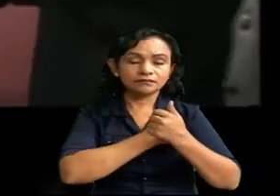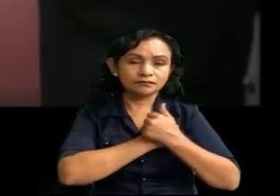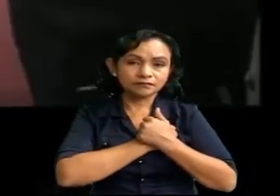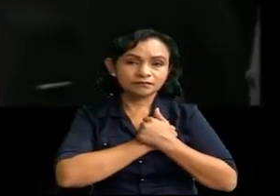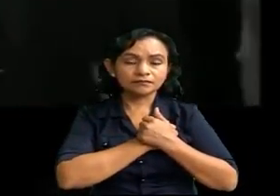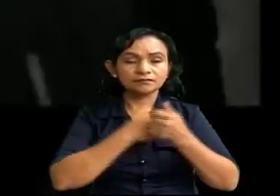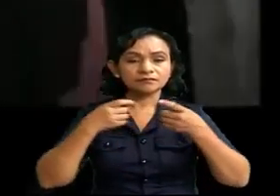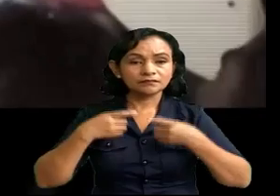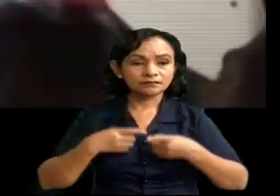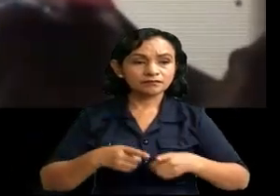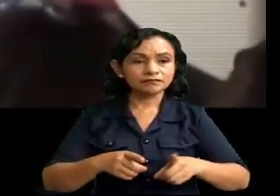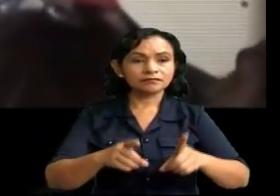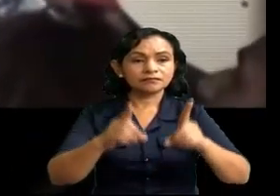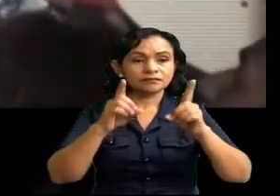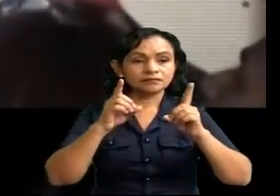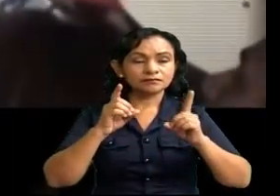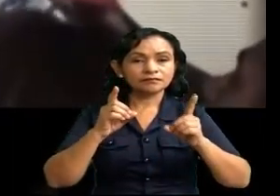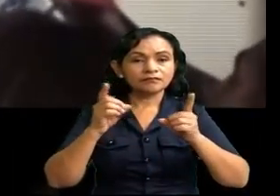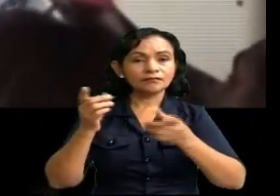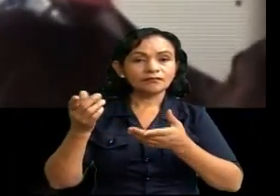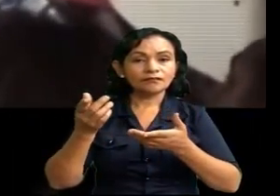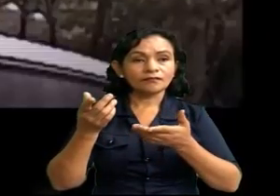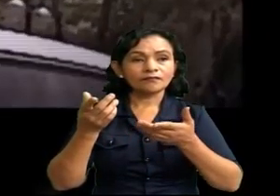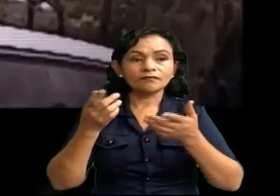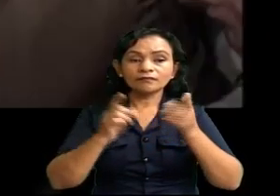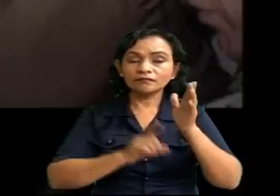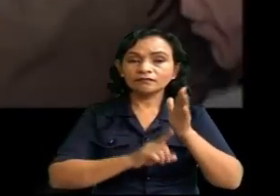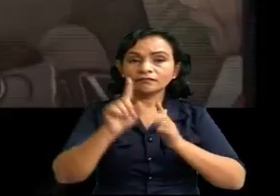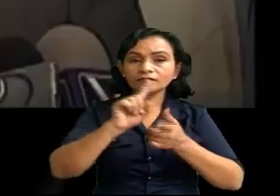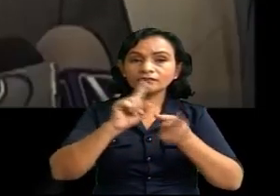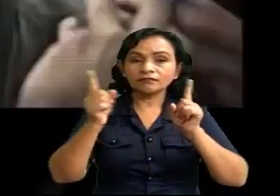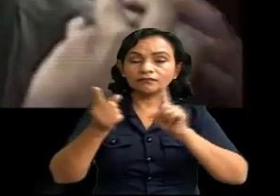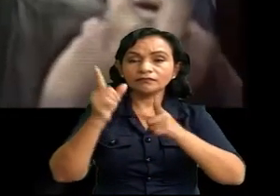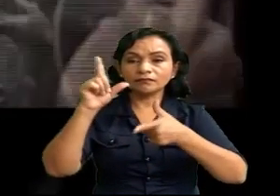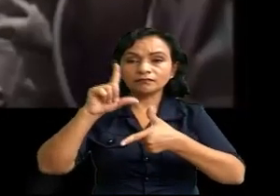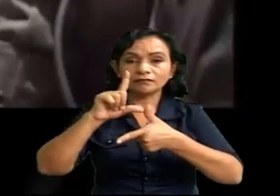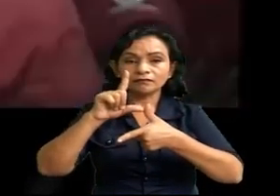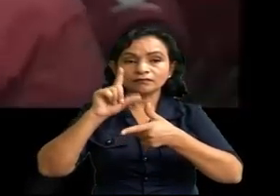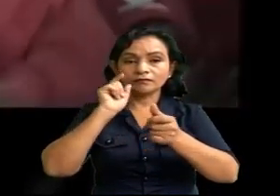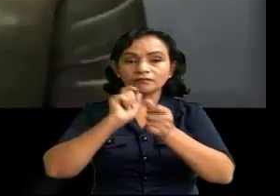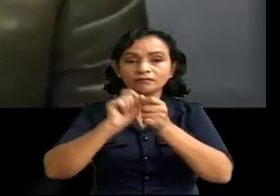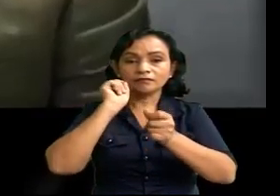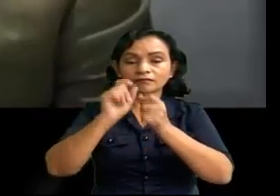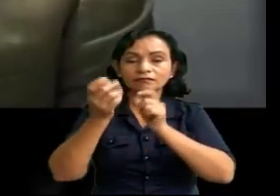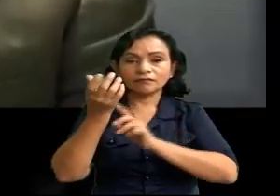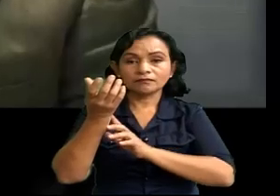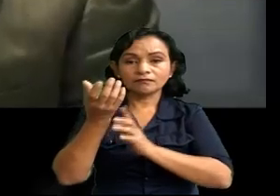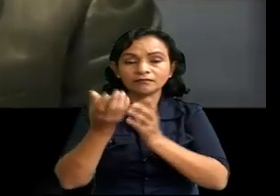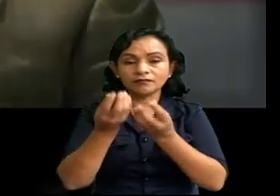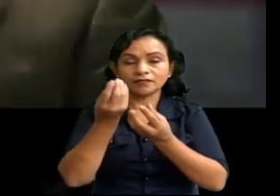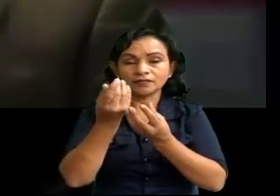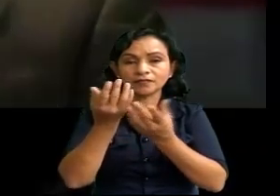de dignidad y dejando la antorcha de la revolución latinoamericana encendida.